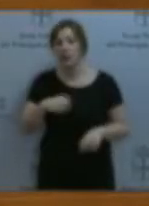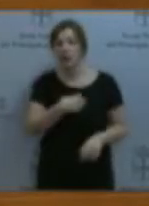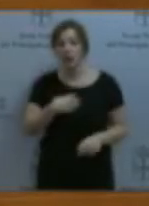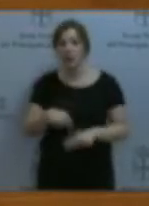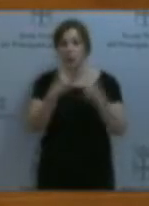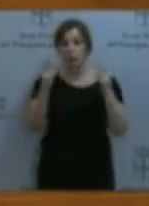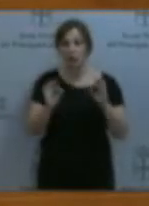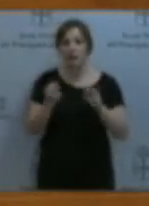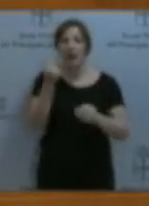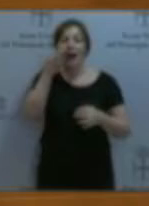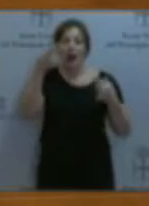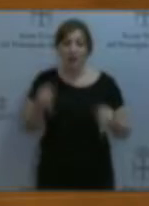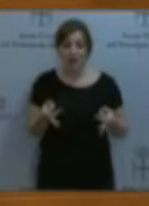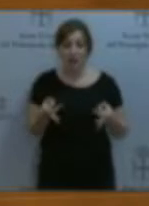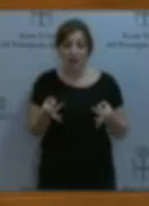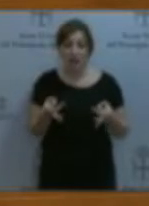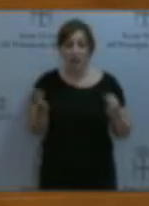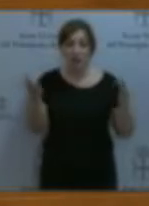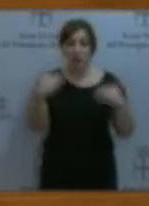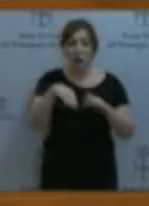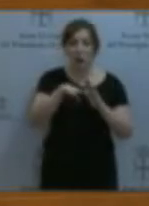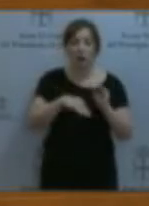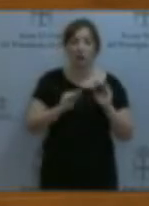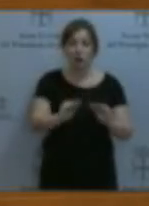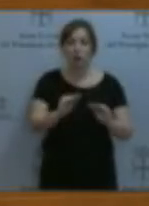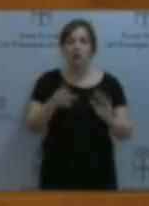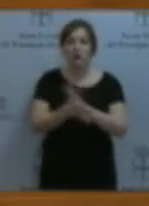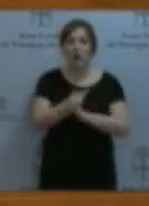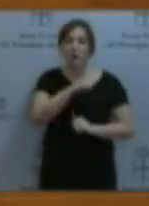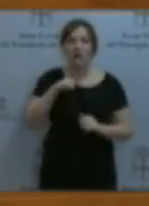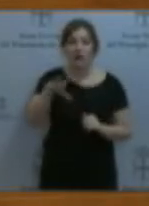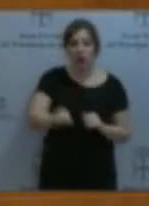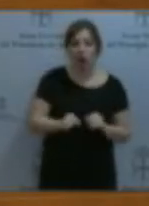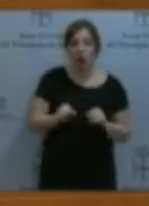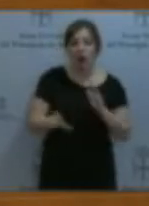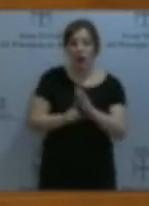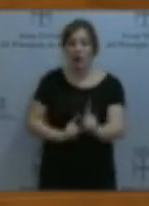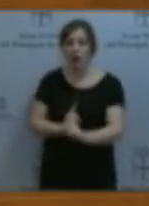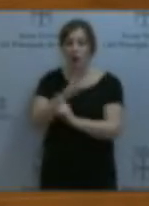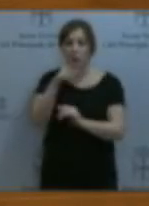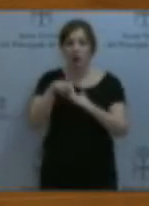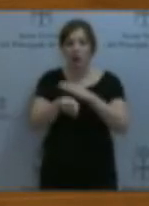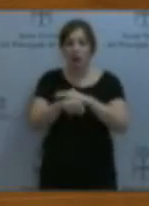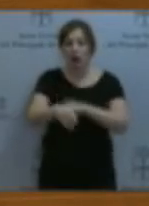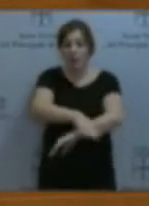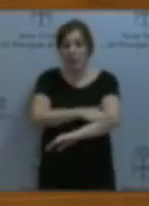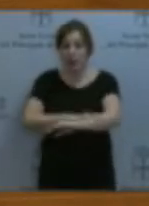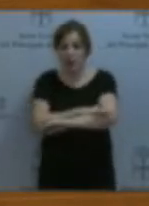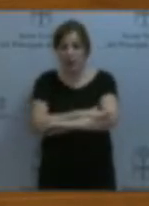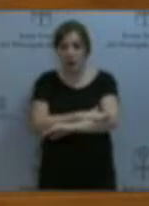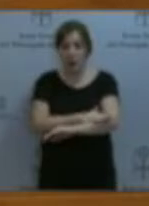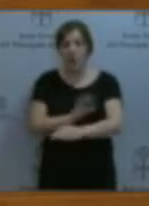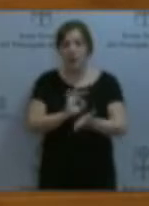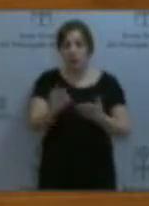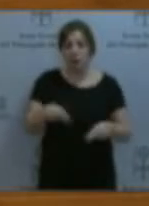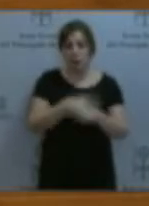todas las garantías inherentes a su condición, es decir, la privatización ilegal de la gestión administrativa de servicios